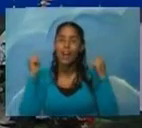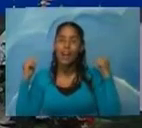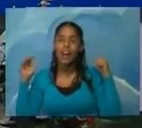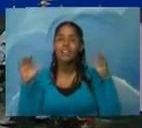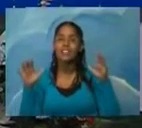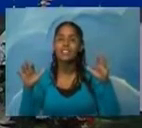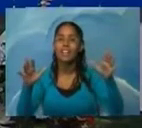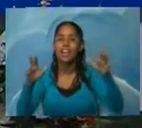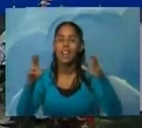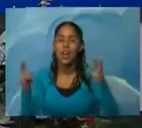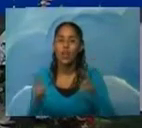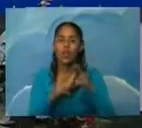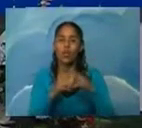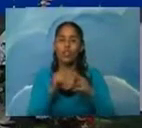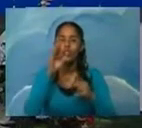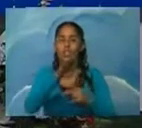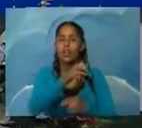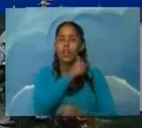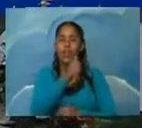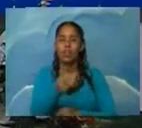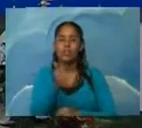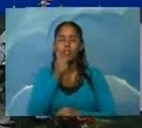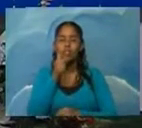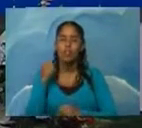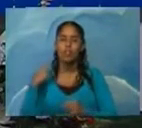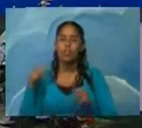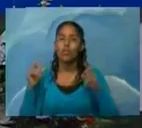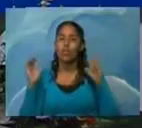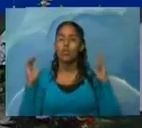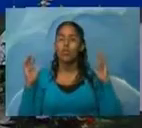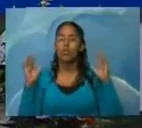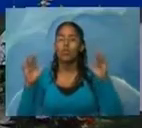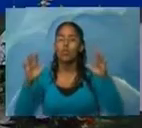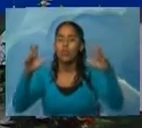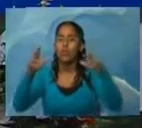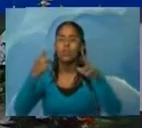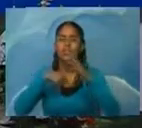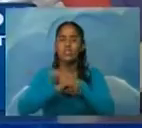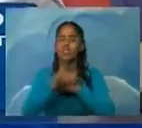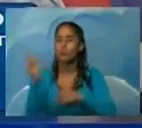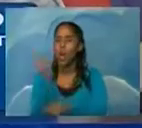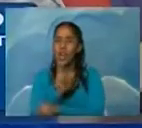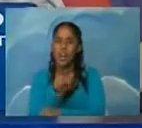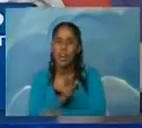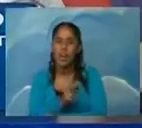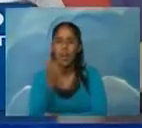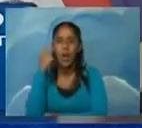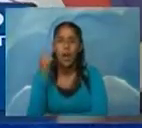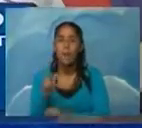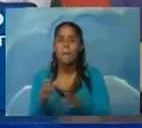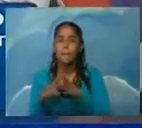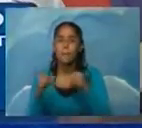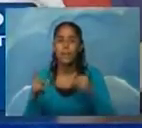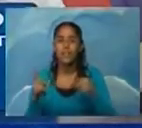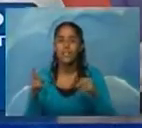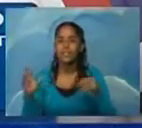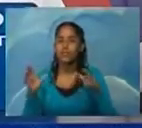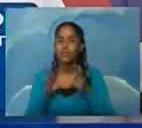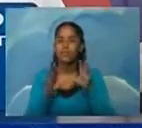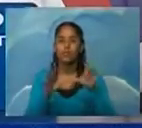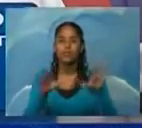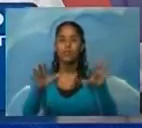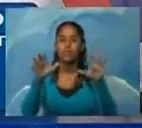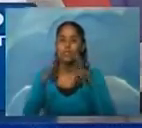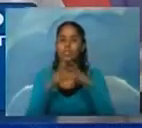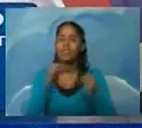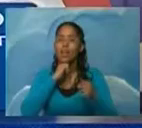gacela cuando yo estaba ayunando. Pasó una gacela, pero es que son rápidos, hermano, eso parece un rayo. La